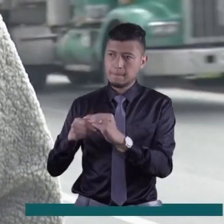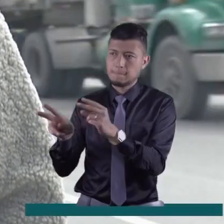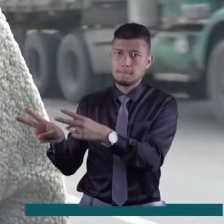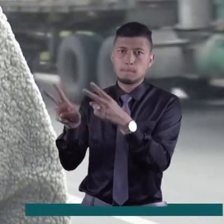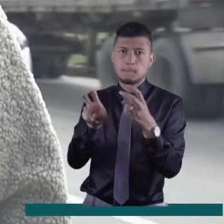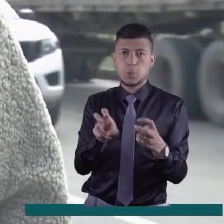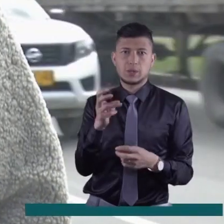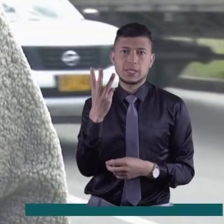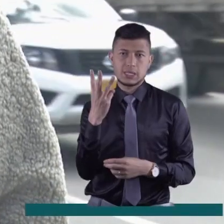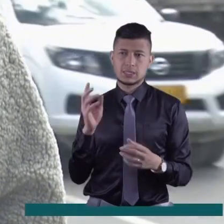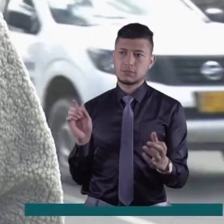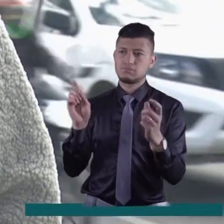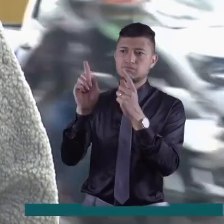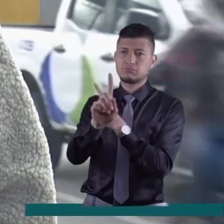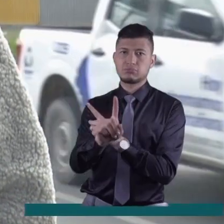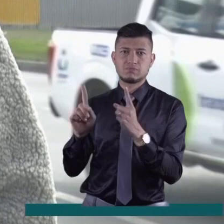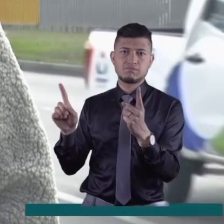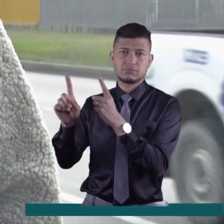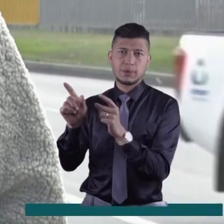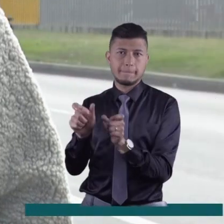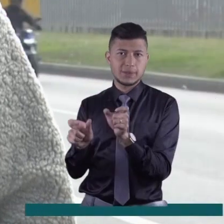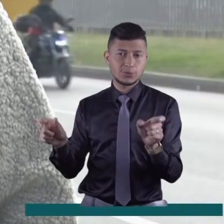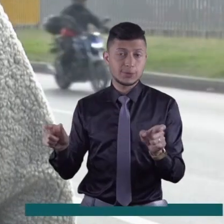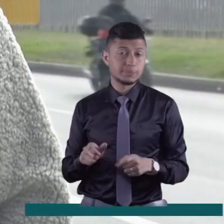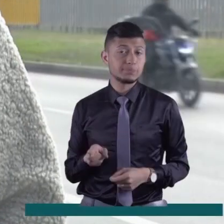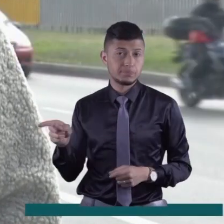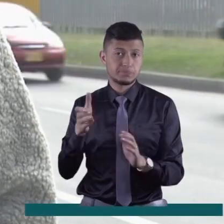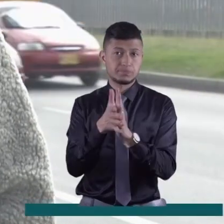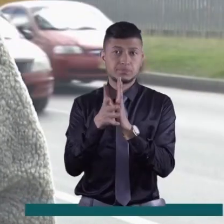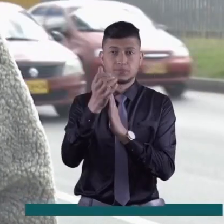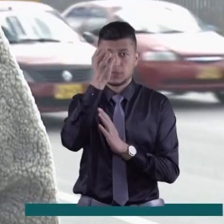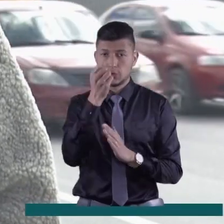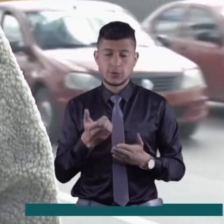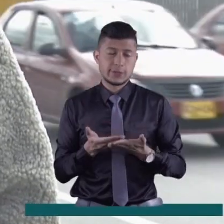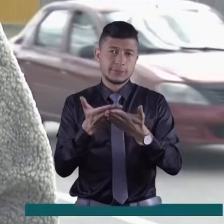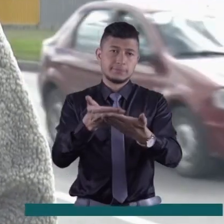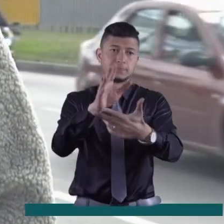puentes peatonales. Desde Soacha, Cundinamarca, informó Edixon Ruiz para Enlace 13.